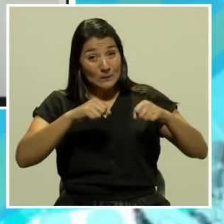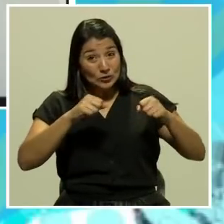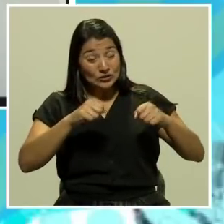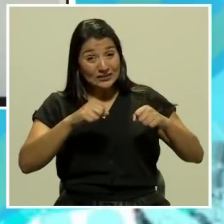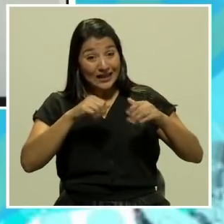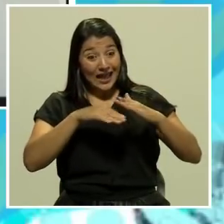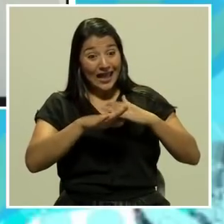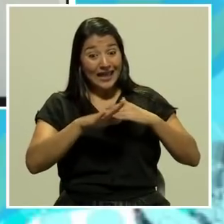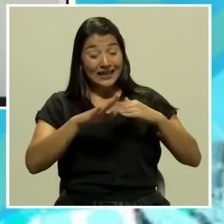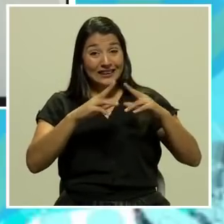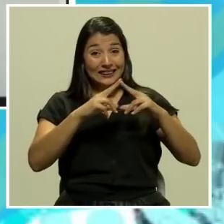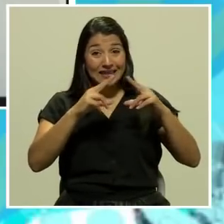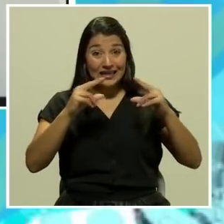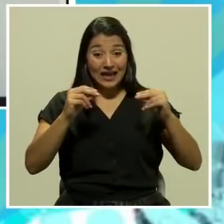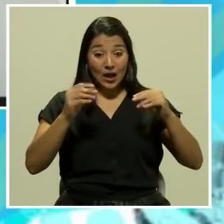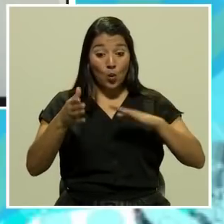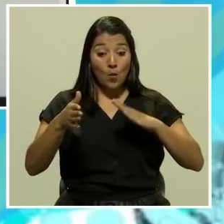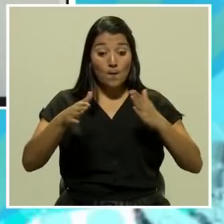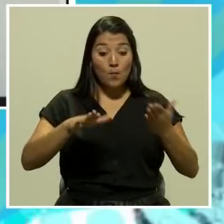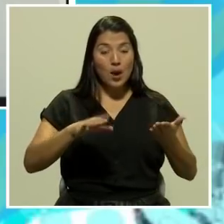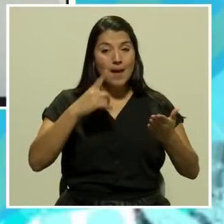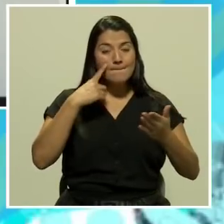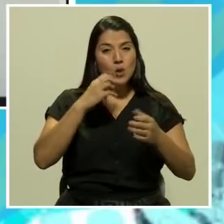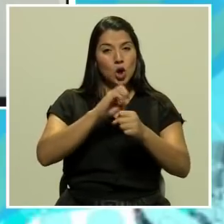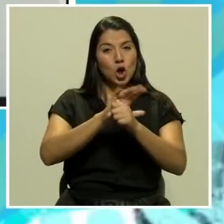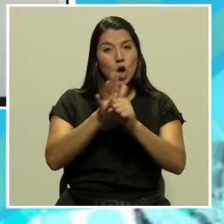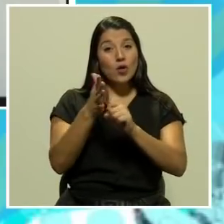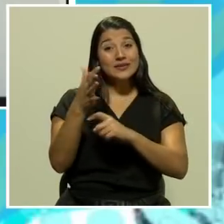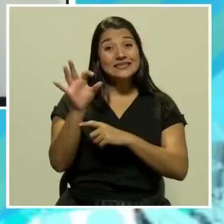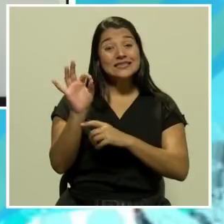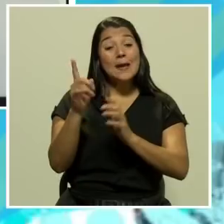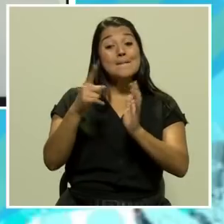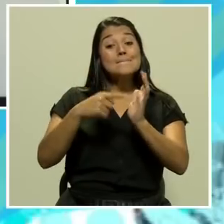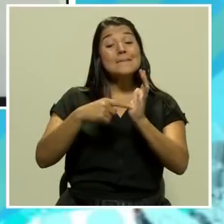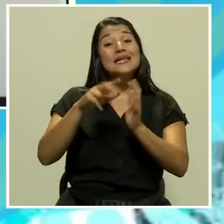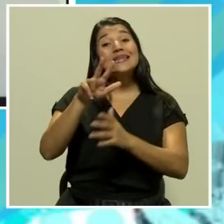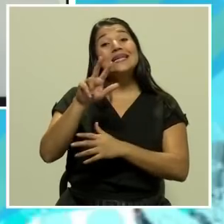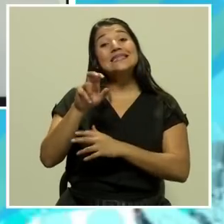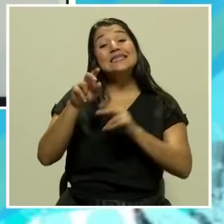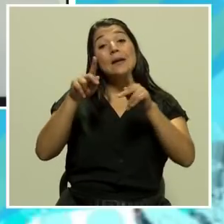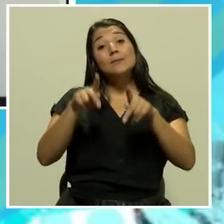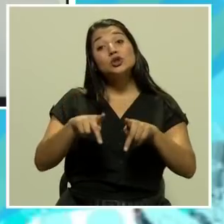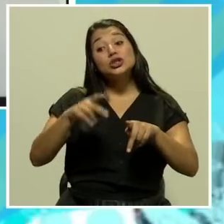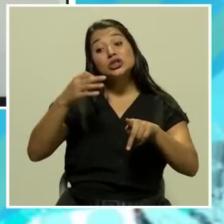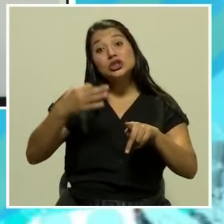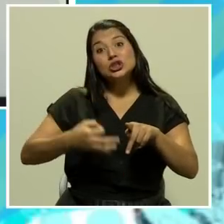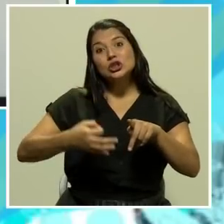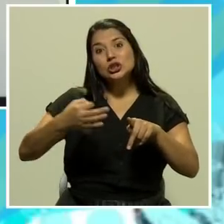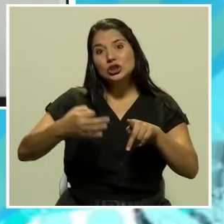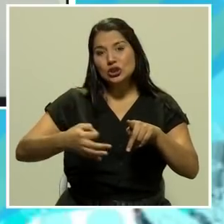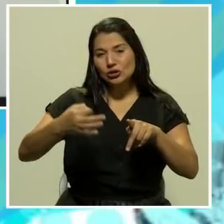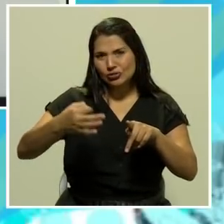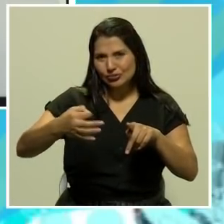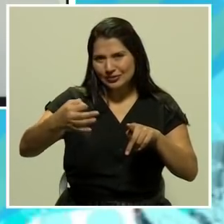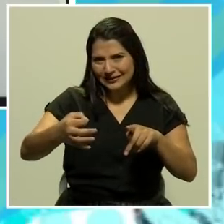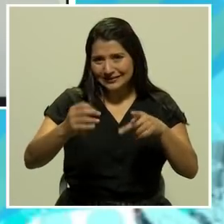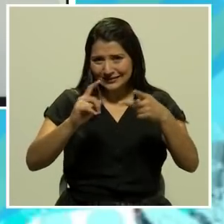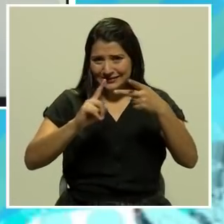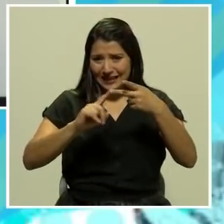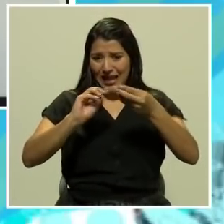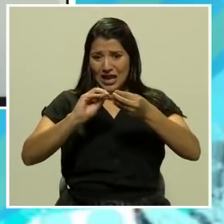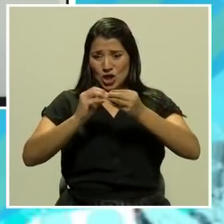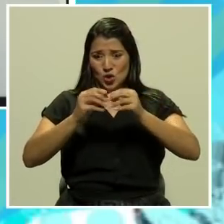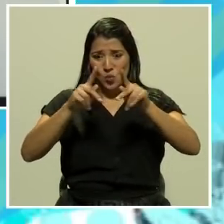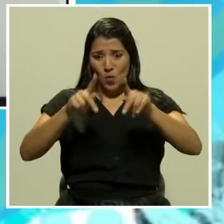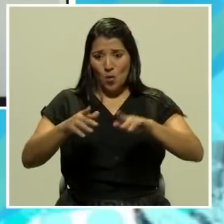Nicaragua fallezcan por COVID-19 1.300 personas cada día y que la cantidad de muertos